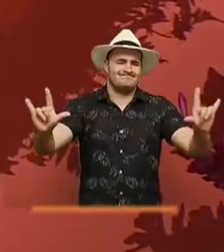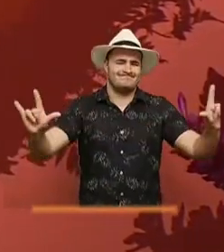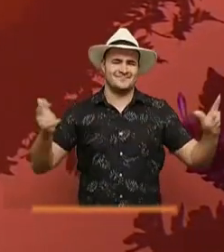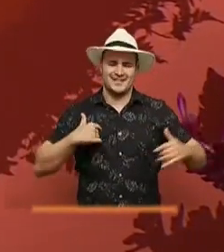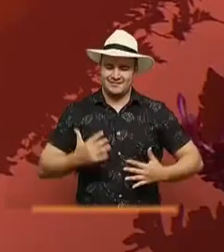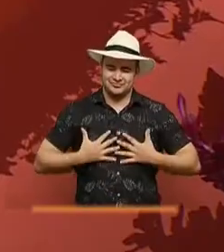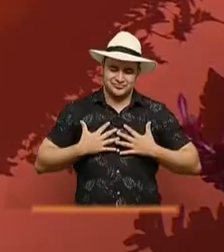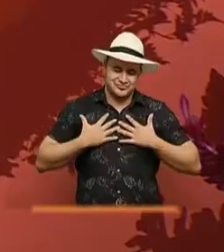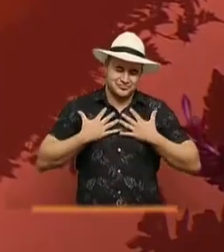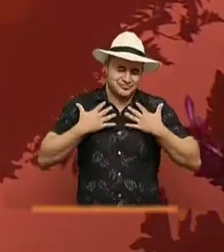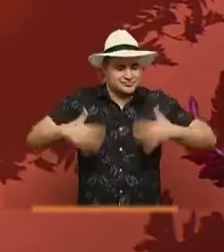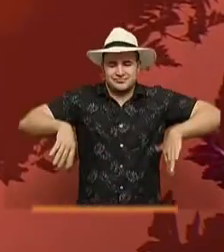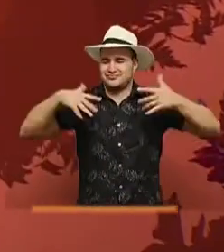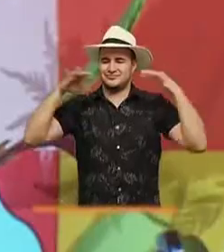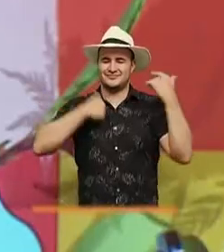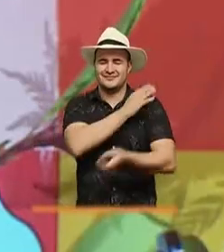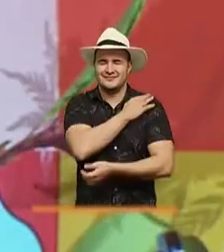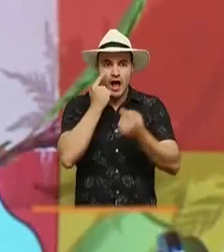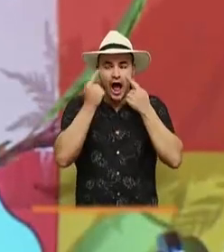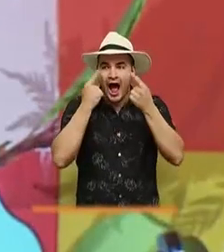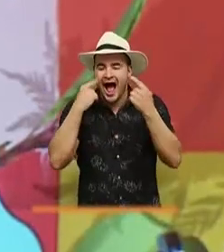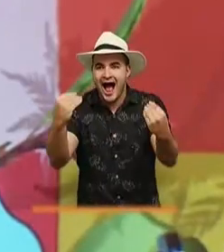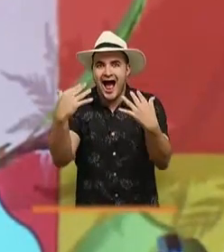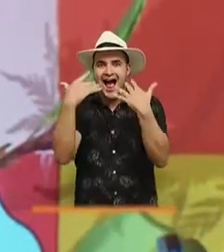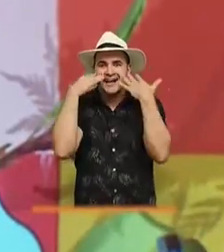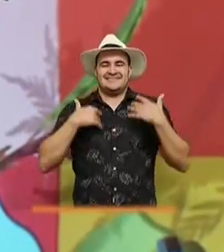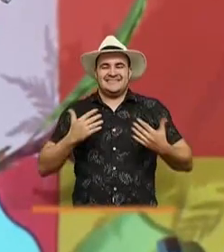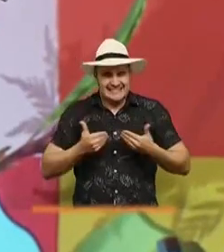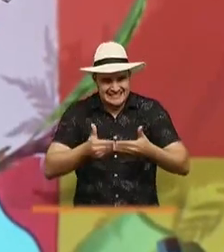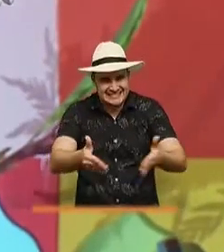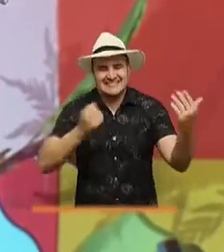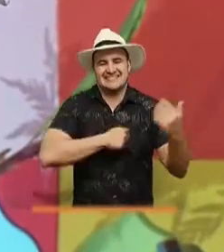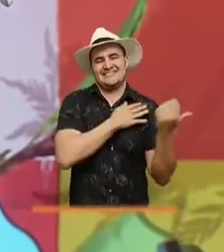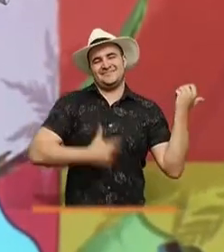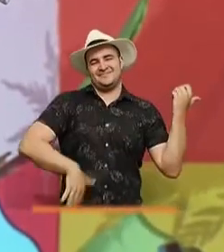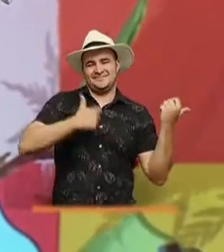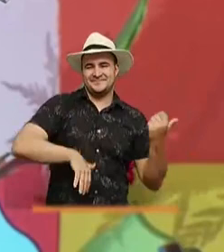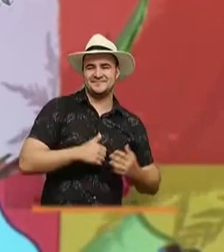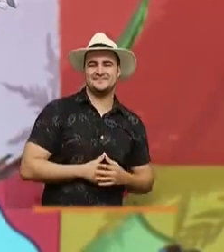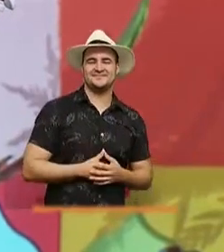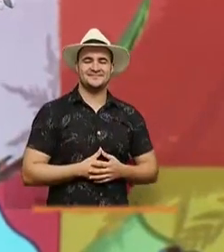vibro cada que escucho. ¡Trove, trove, compañero!